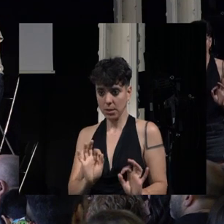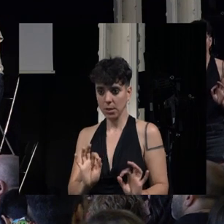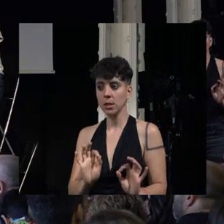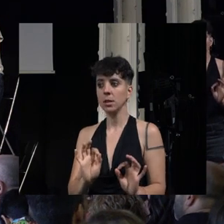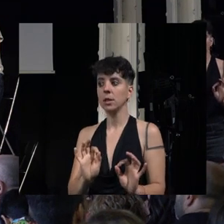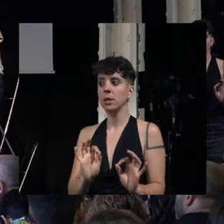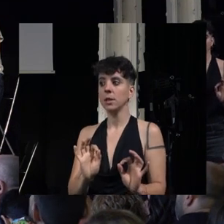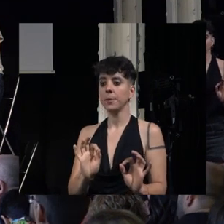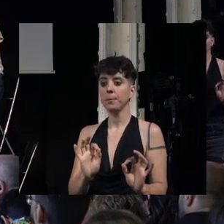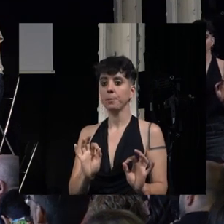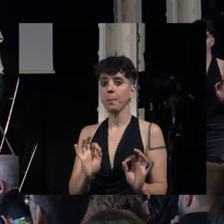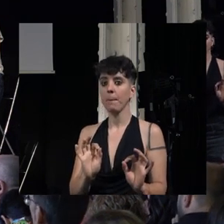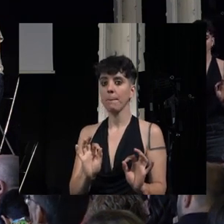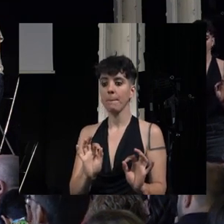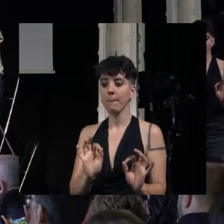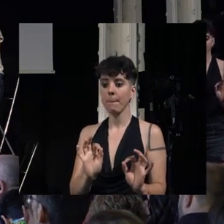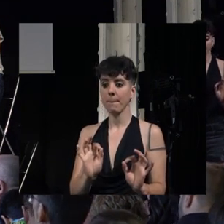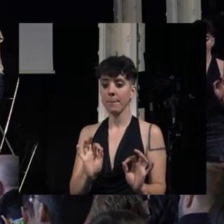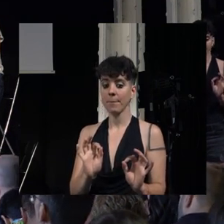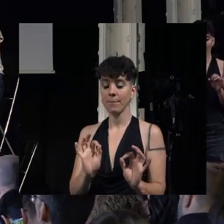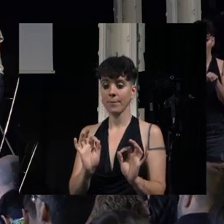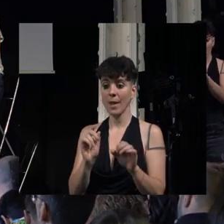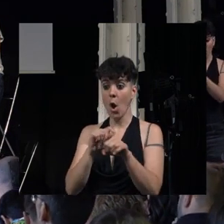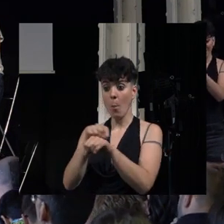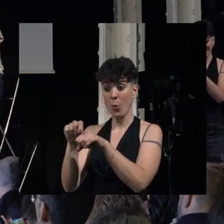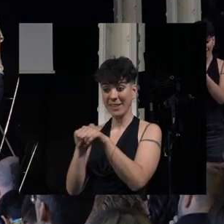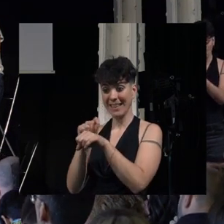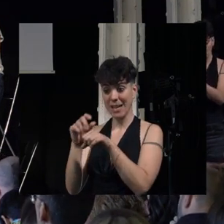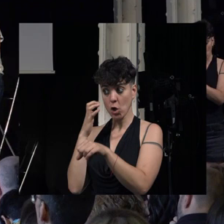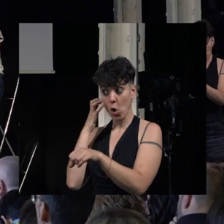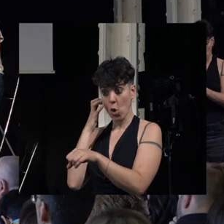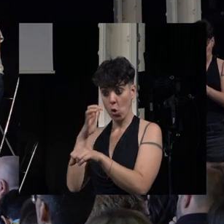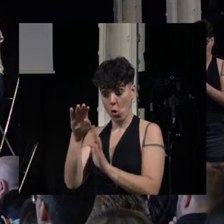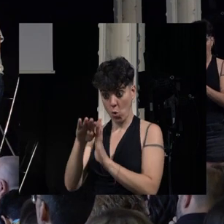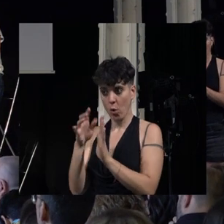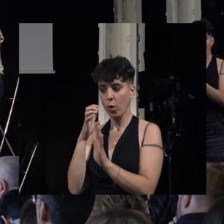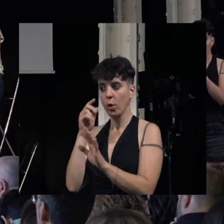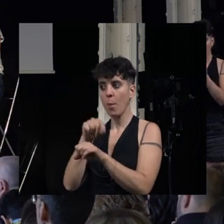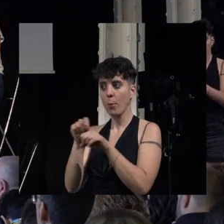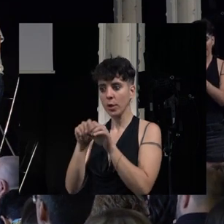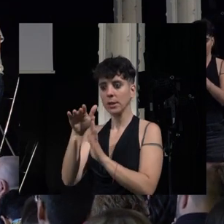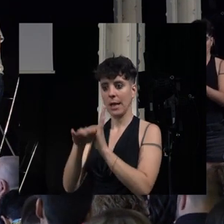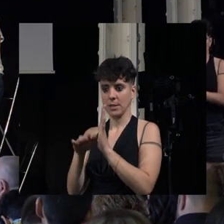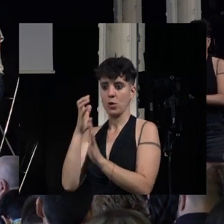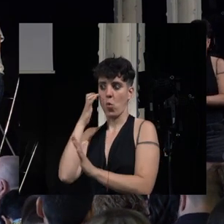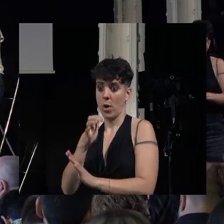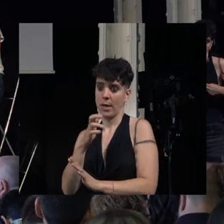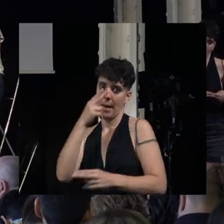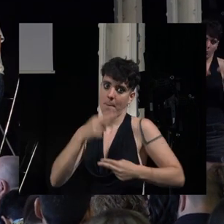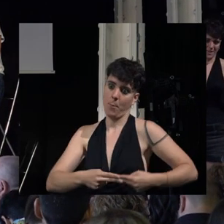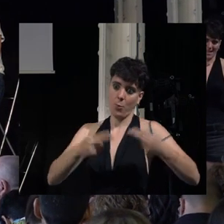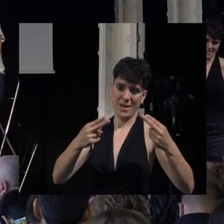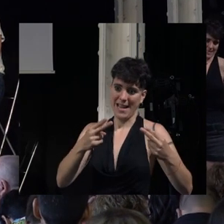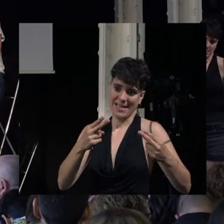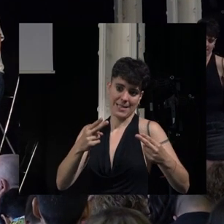dentro de todas las políticas queer, es incluso, y de las políticas públicas, ya no te cuento,